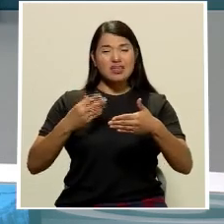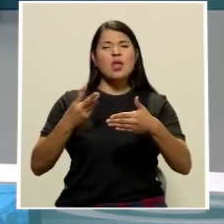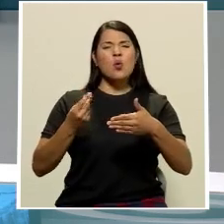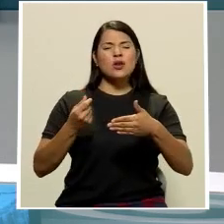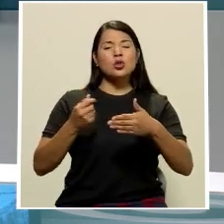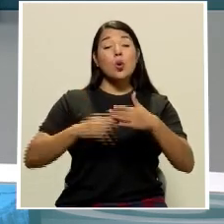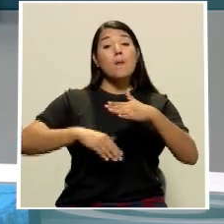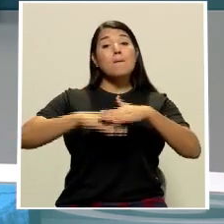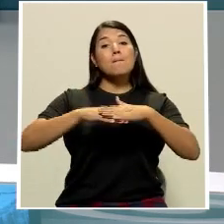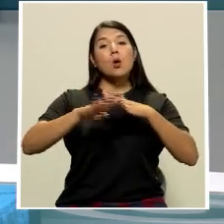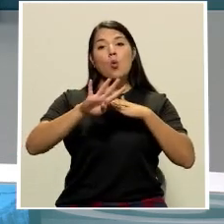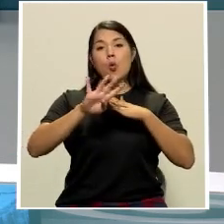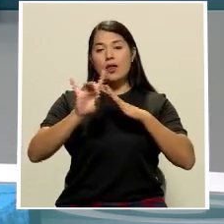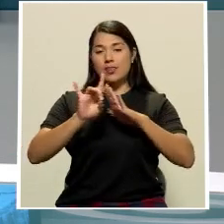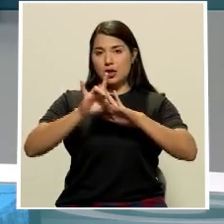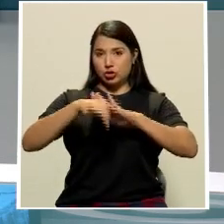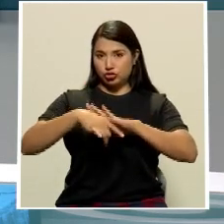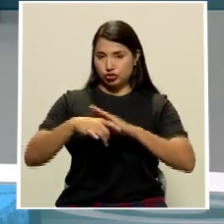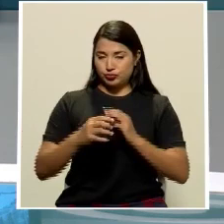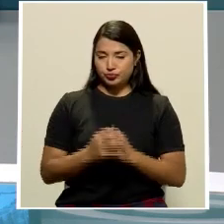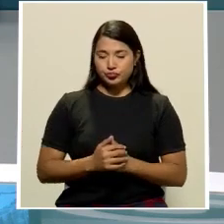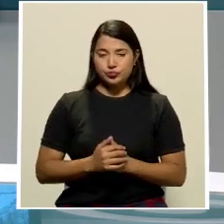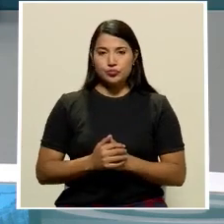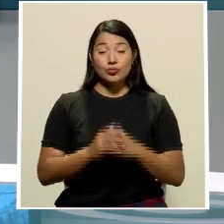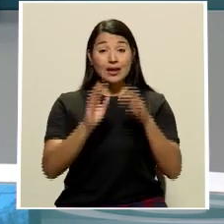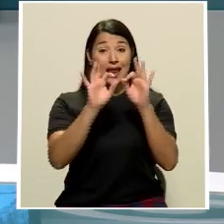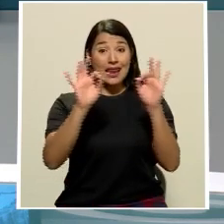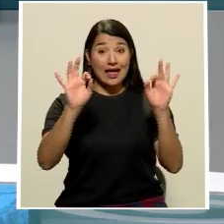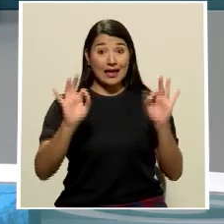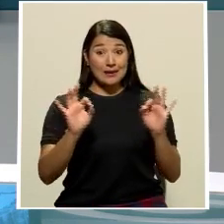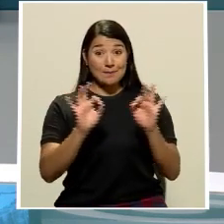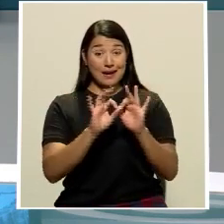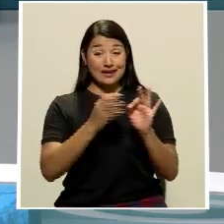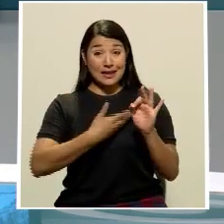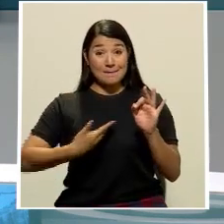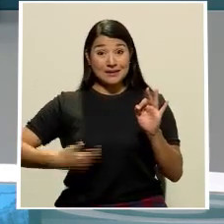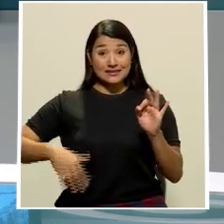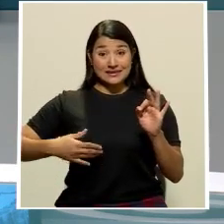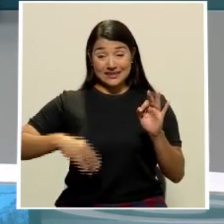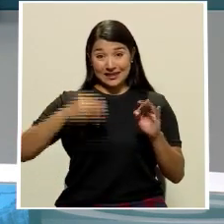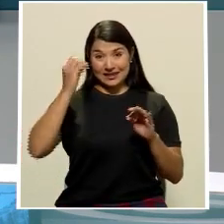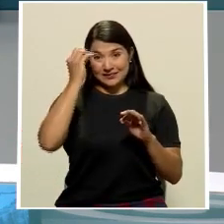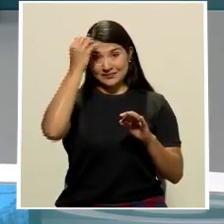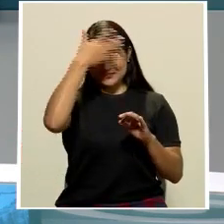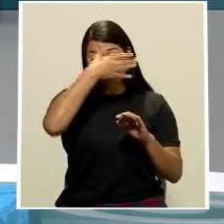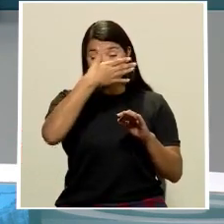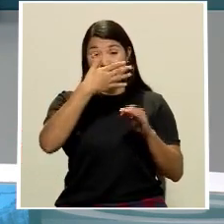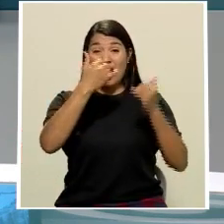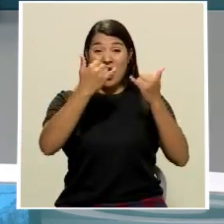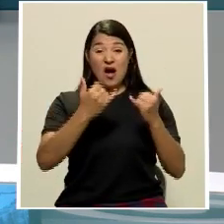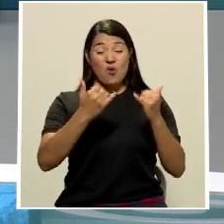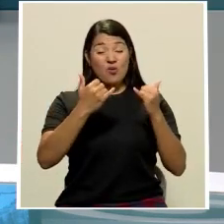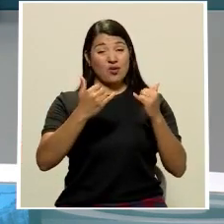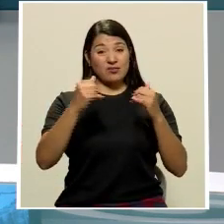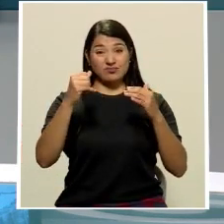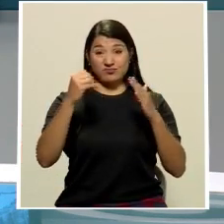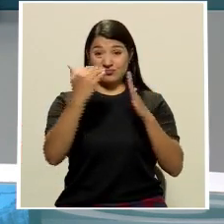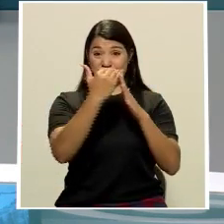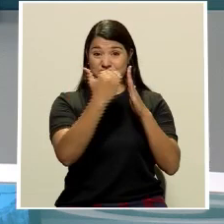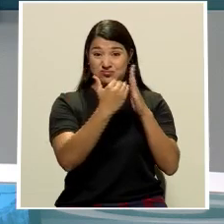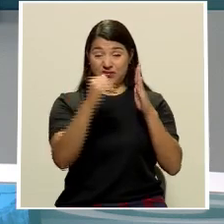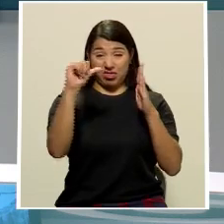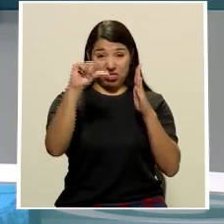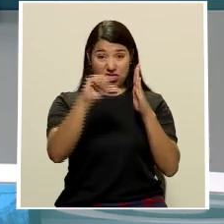La imagen del presidente Carlos Alvarado registró una fuerte caída y regresó al nivel que tenía en